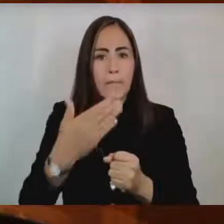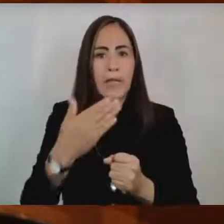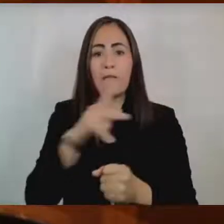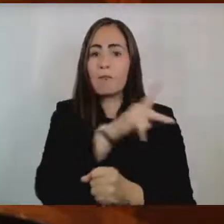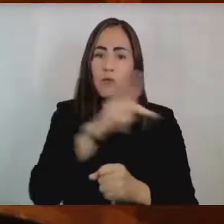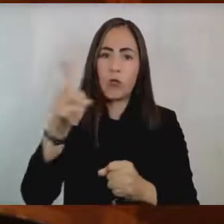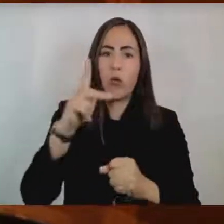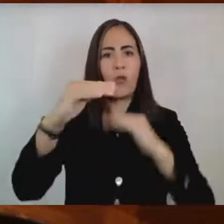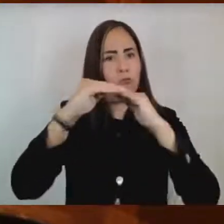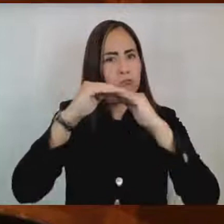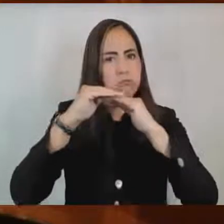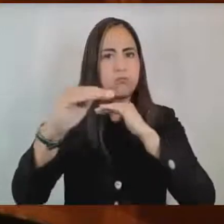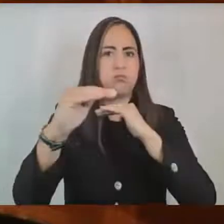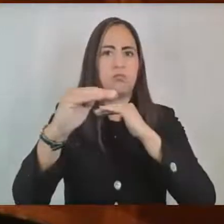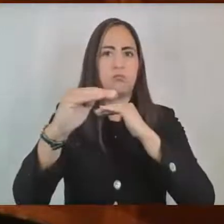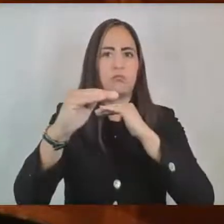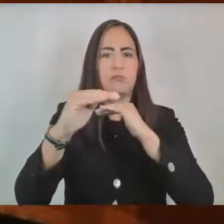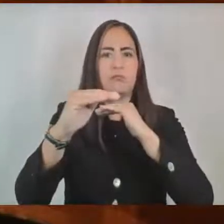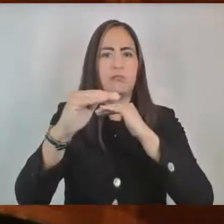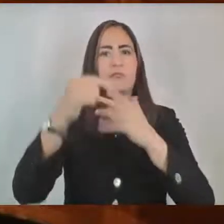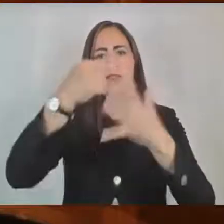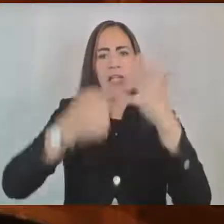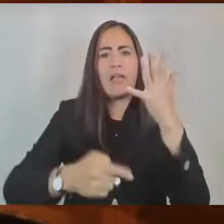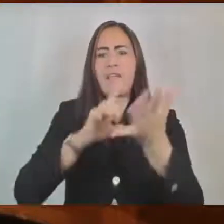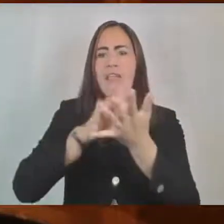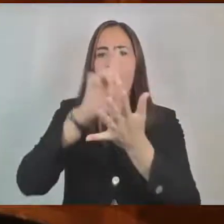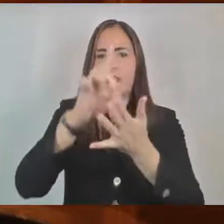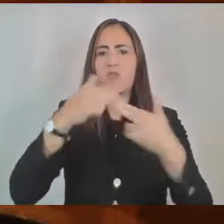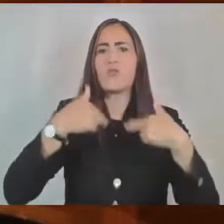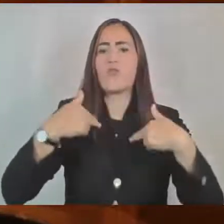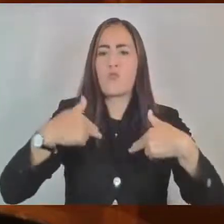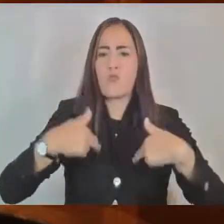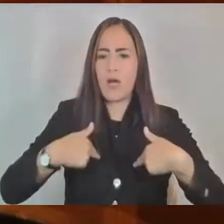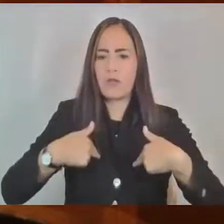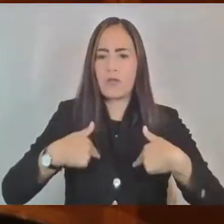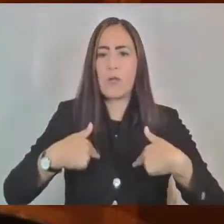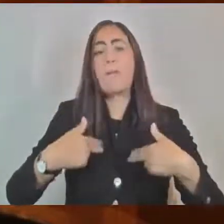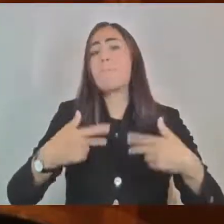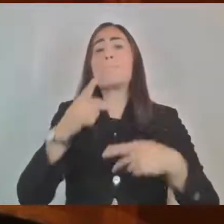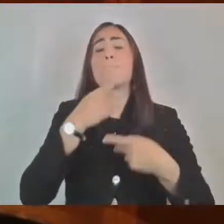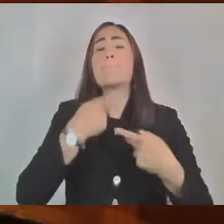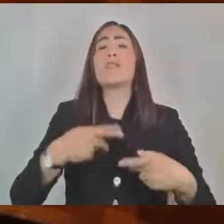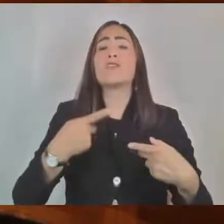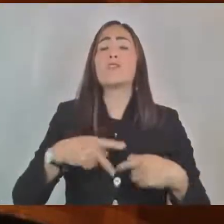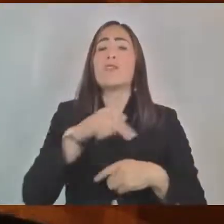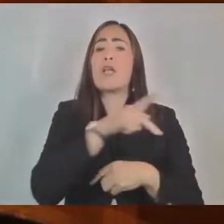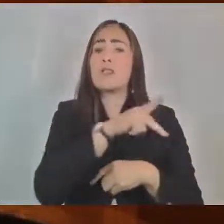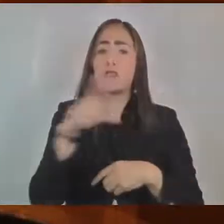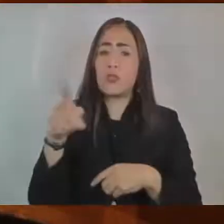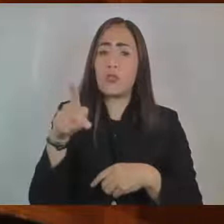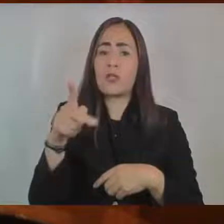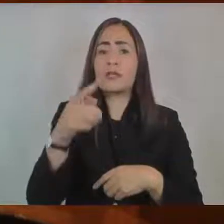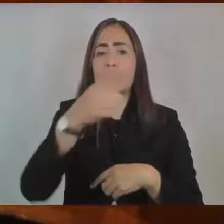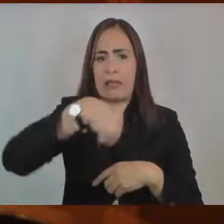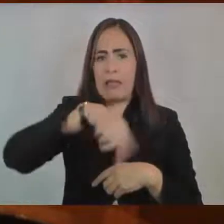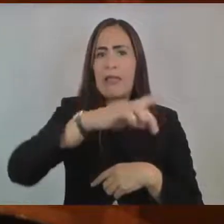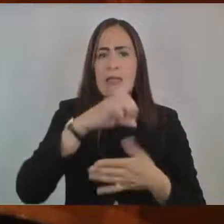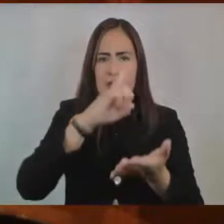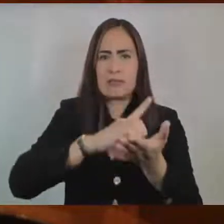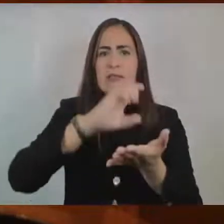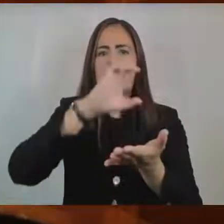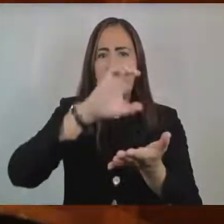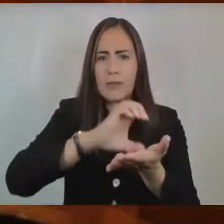condiciones de igualdad en todos los derechos humanos para todas las personas con